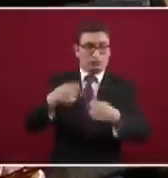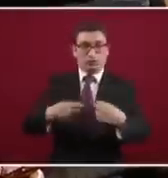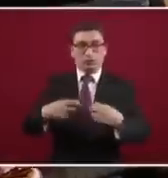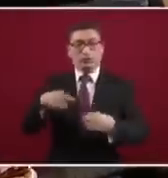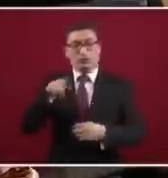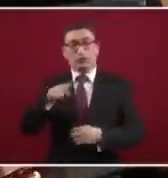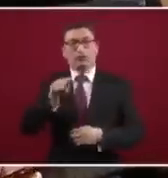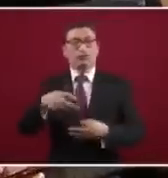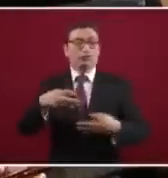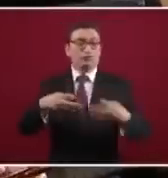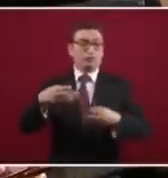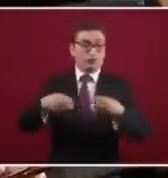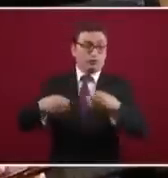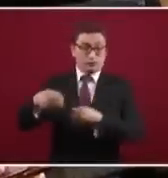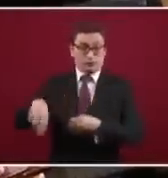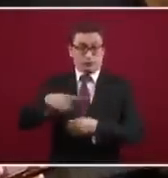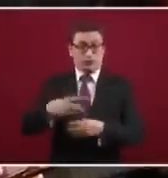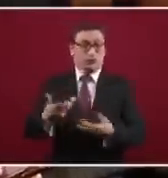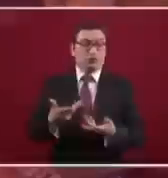magistrados? Es un acto de